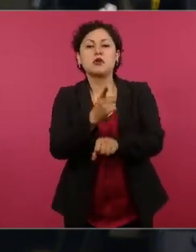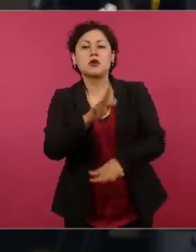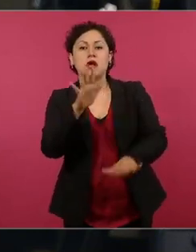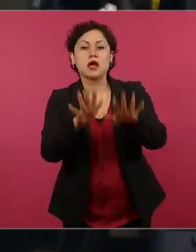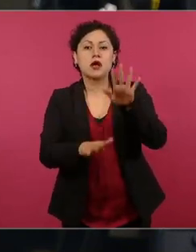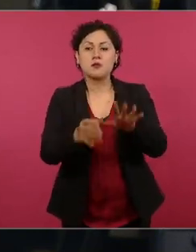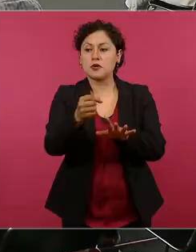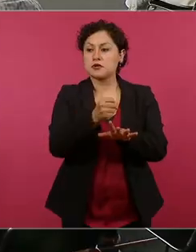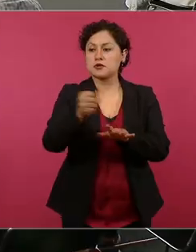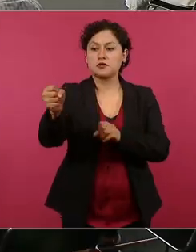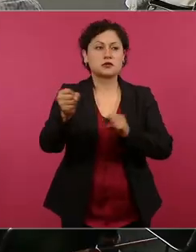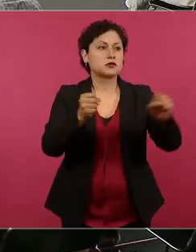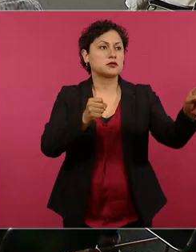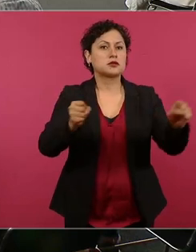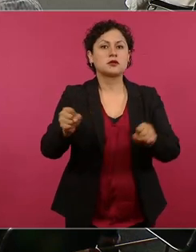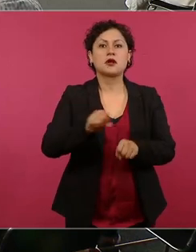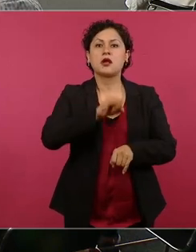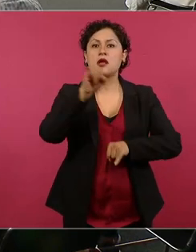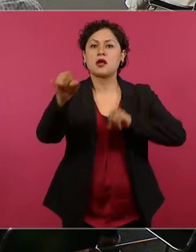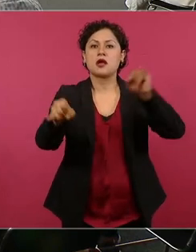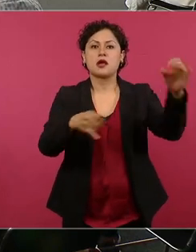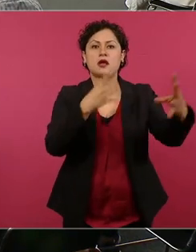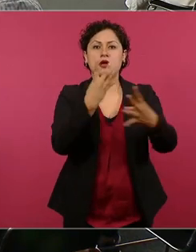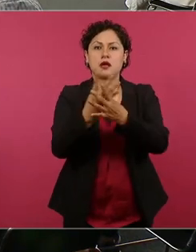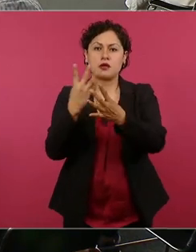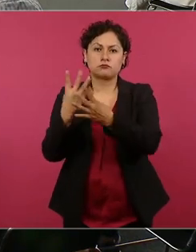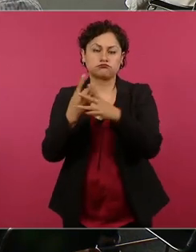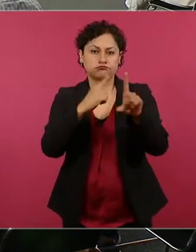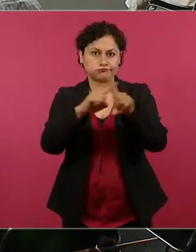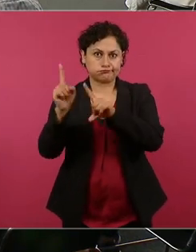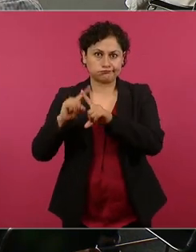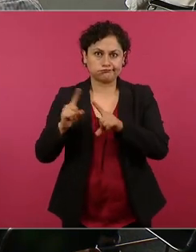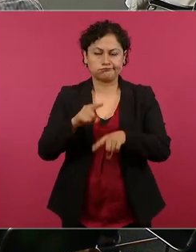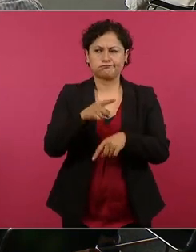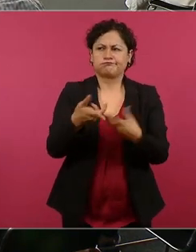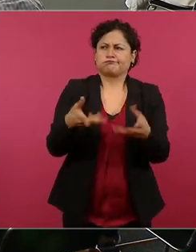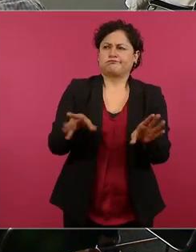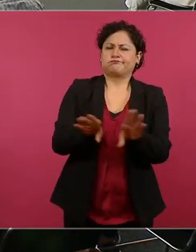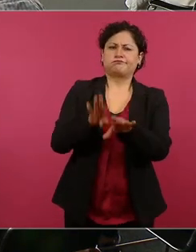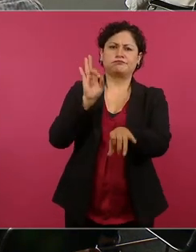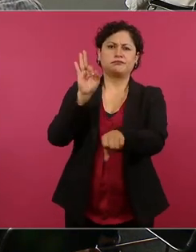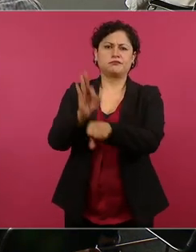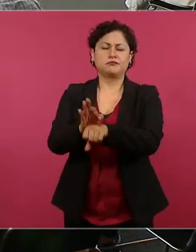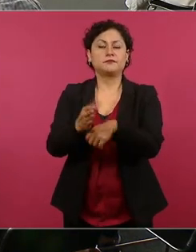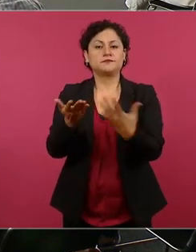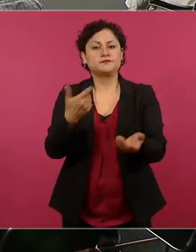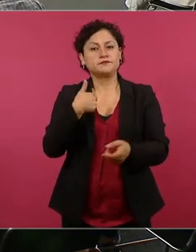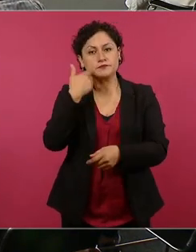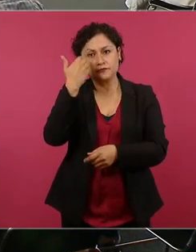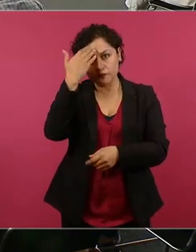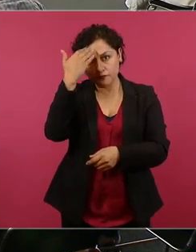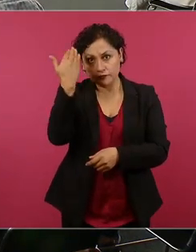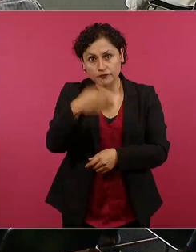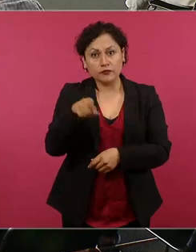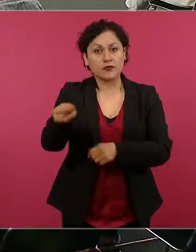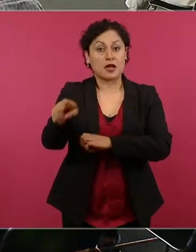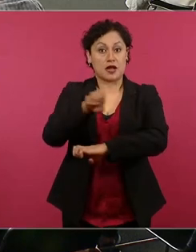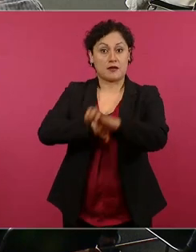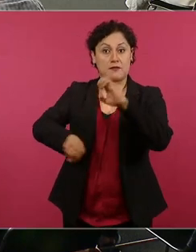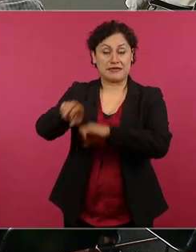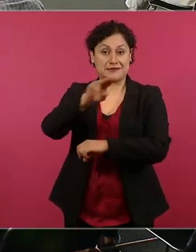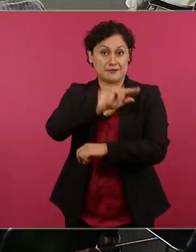y eso las aleja un tanto de la defensa, el tema de los derechos humanos. Saber ahí qué responsabilidad tendría la empresa privada en